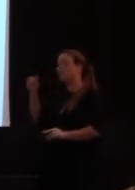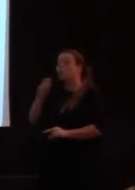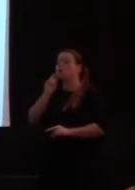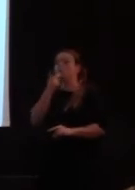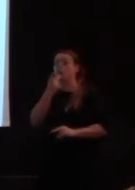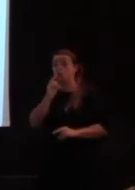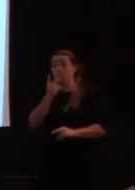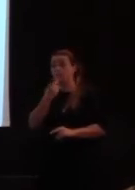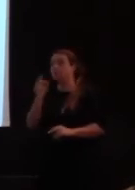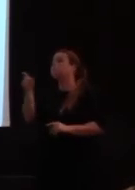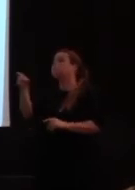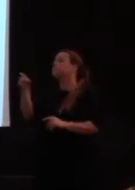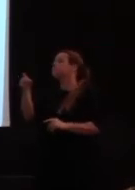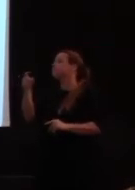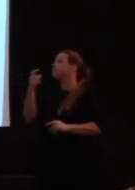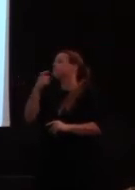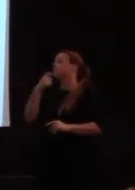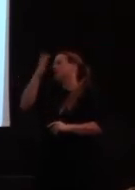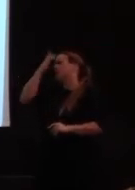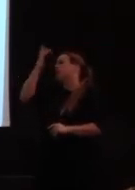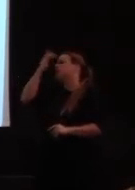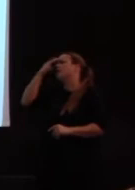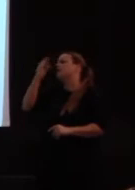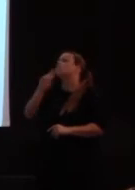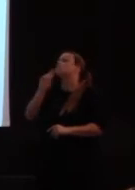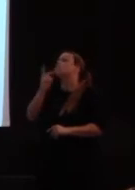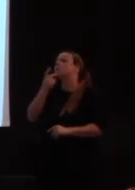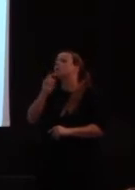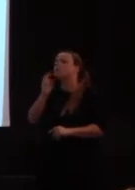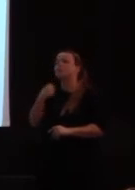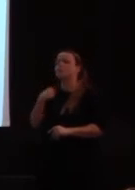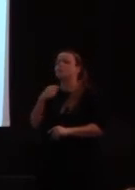pronombre, imaginaros que yo explico el pronombre con